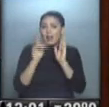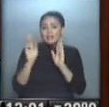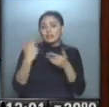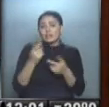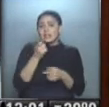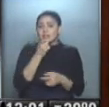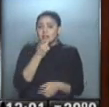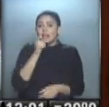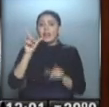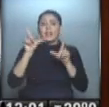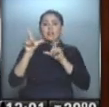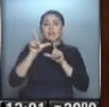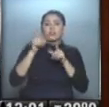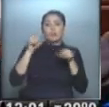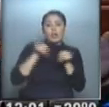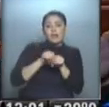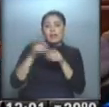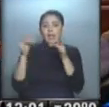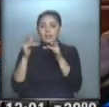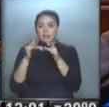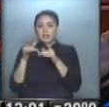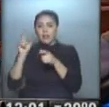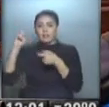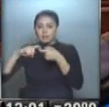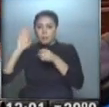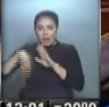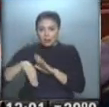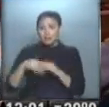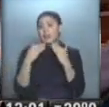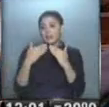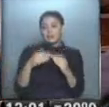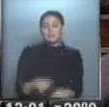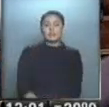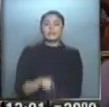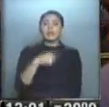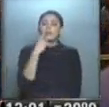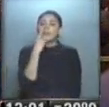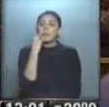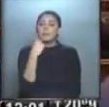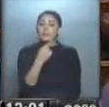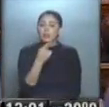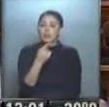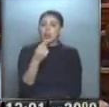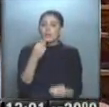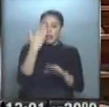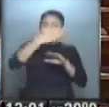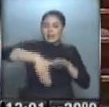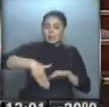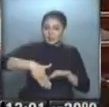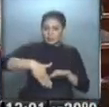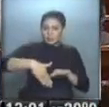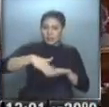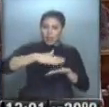abonados tanto en la TV por cable e Internet. Gracias. ¿Cuál es el efecto de limitar la